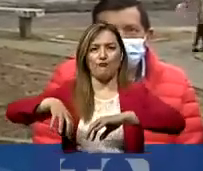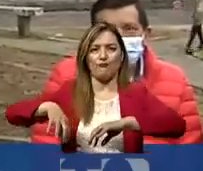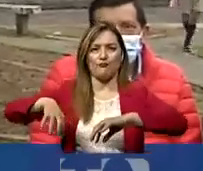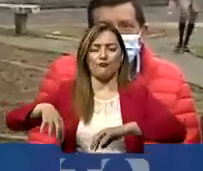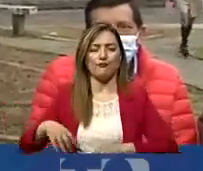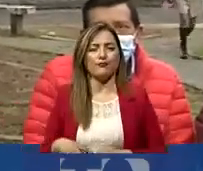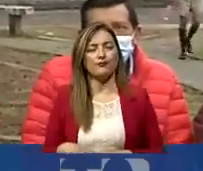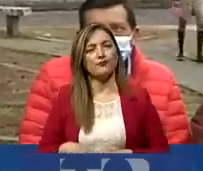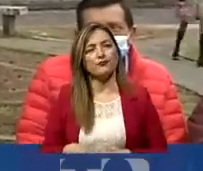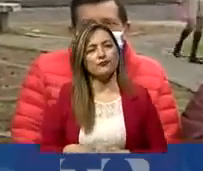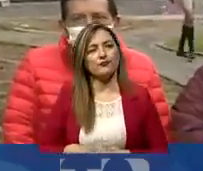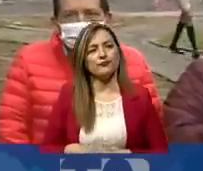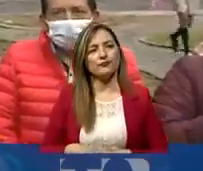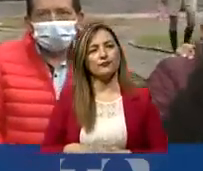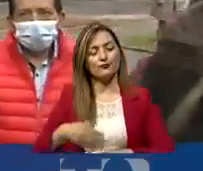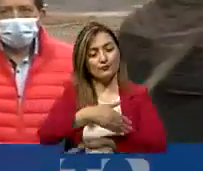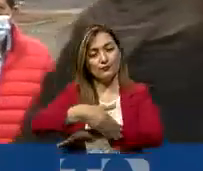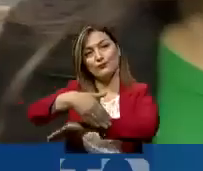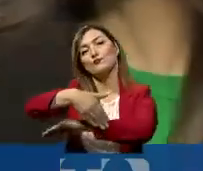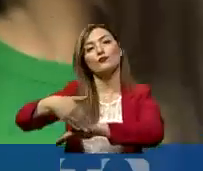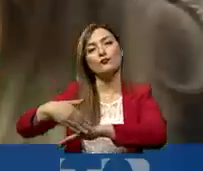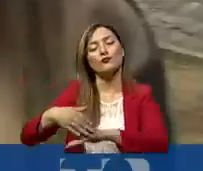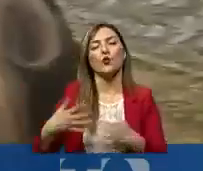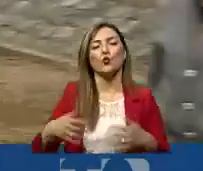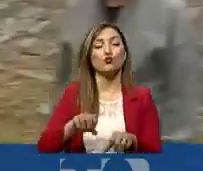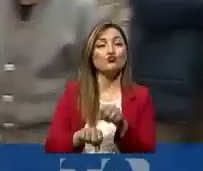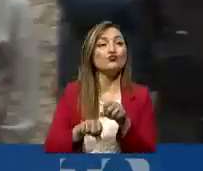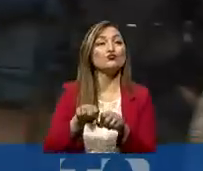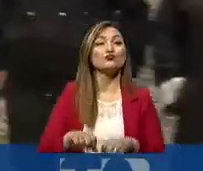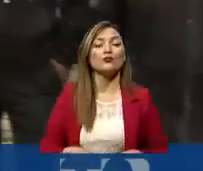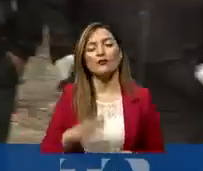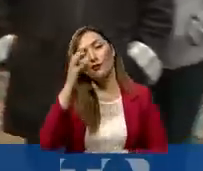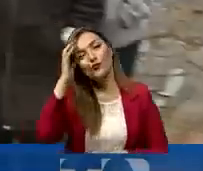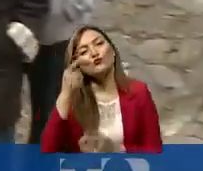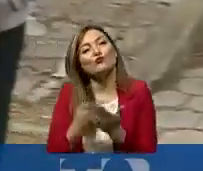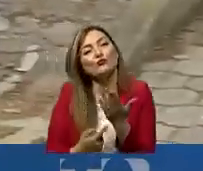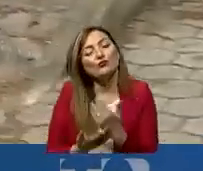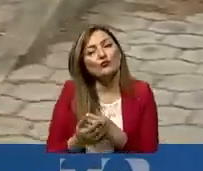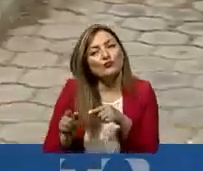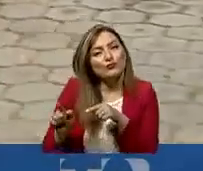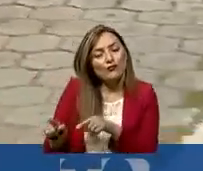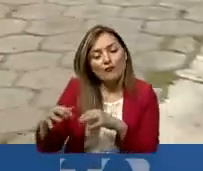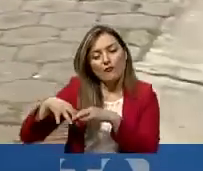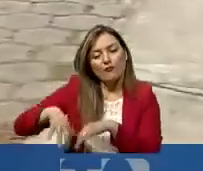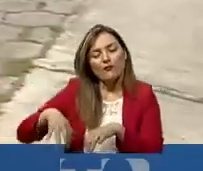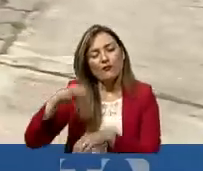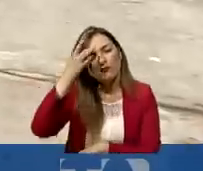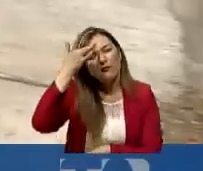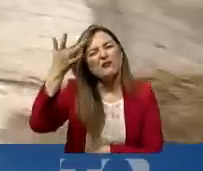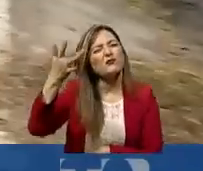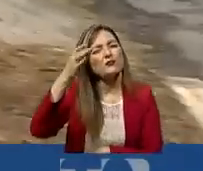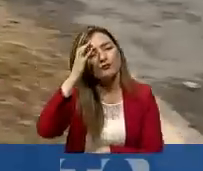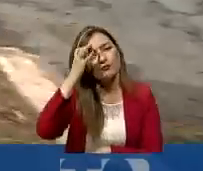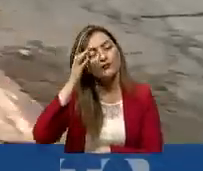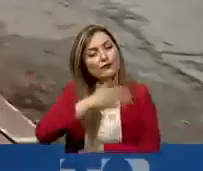usted puede ver, todas las calles están en mal estado. Pero lo que nos preocupa es este socavón. ¿Por qué nos preocupa? Porque